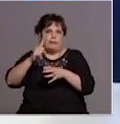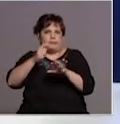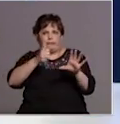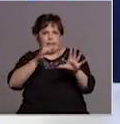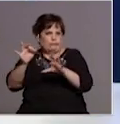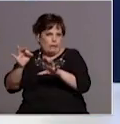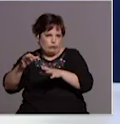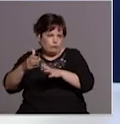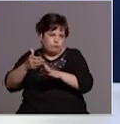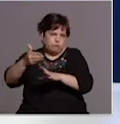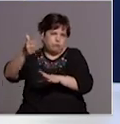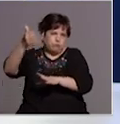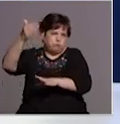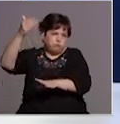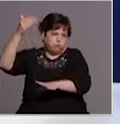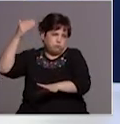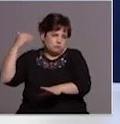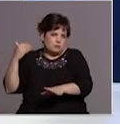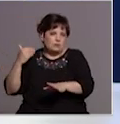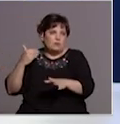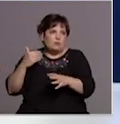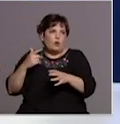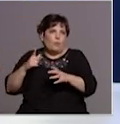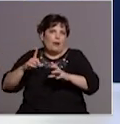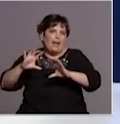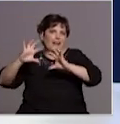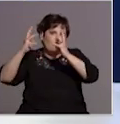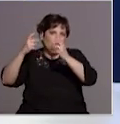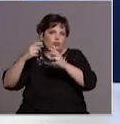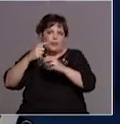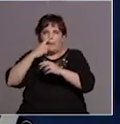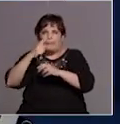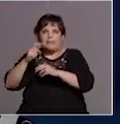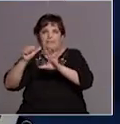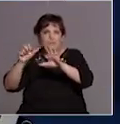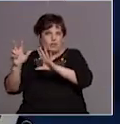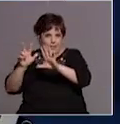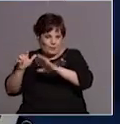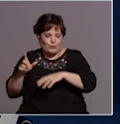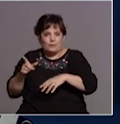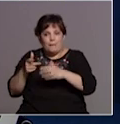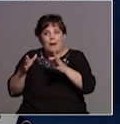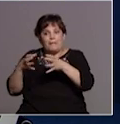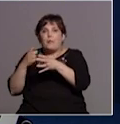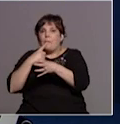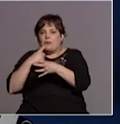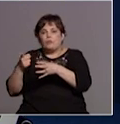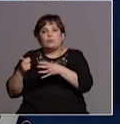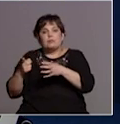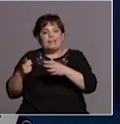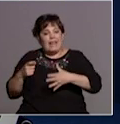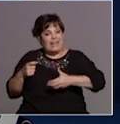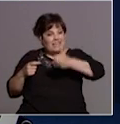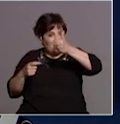con la famosa llamada gloriosa revolución de 1688 y luego bueno este